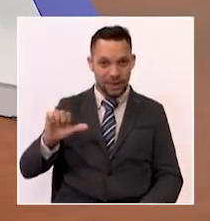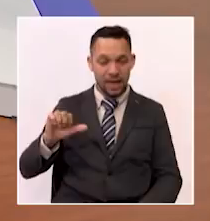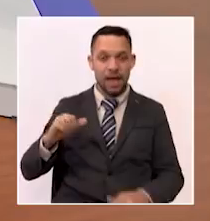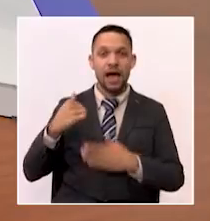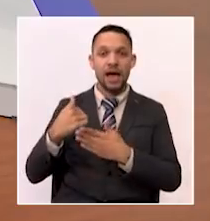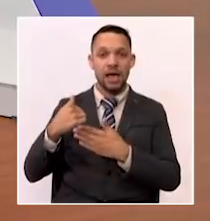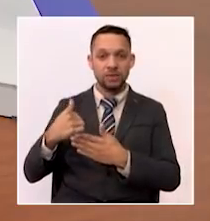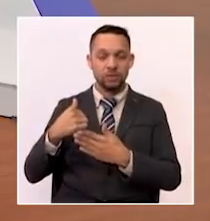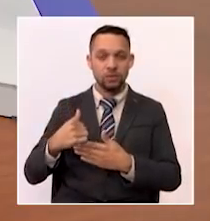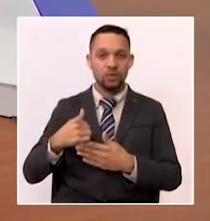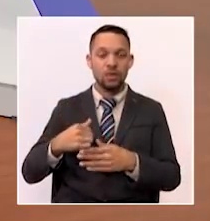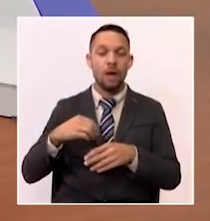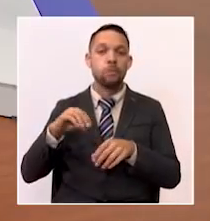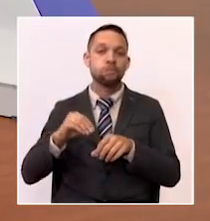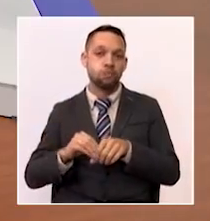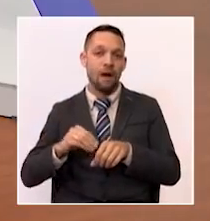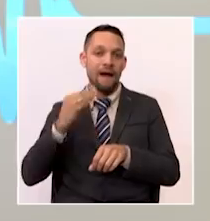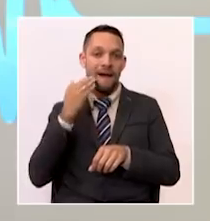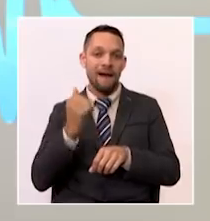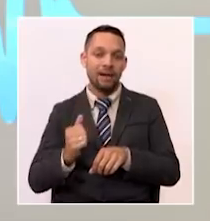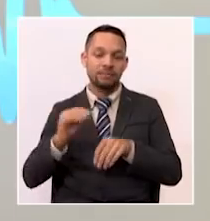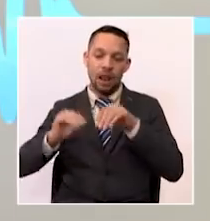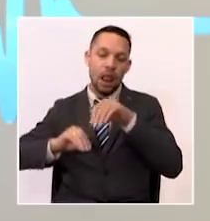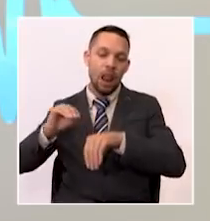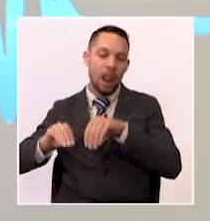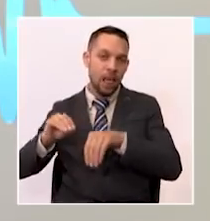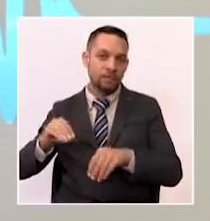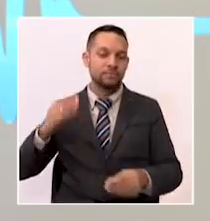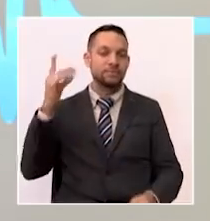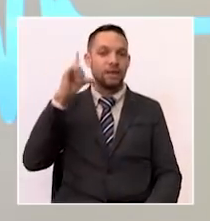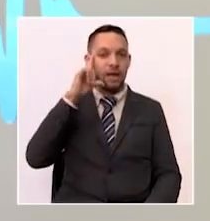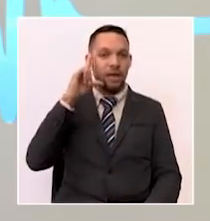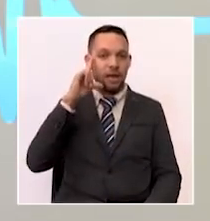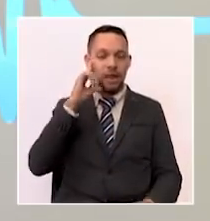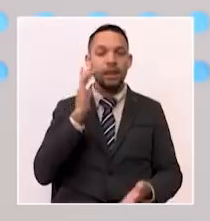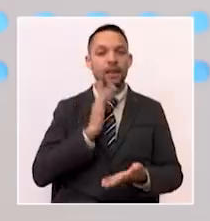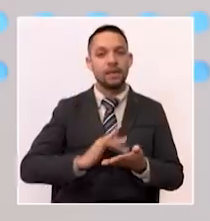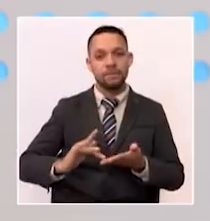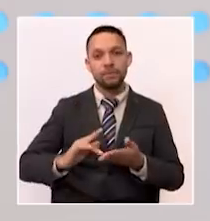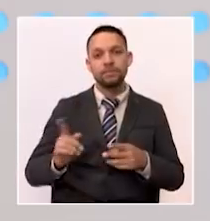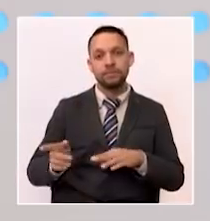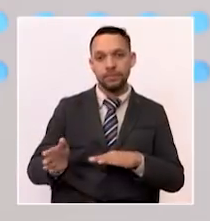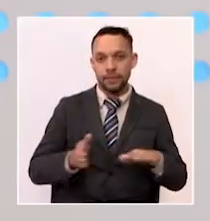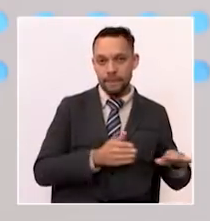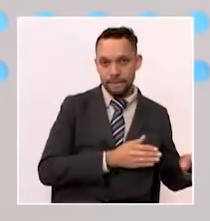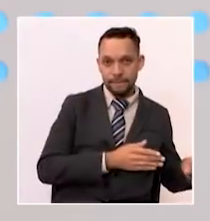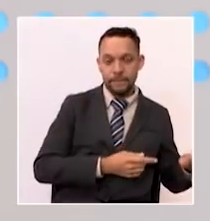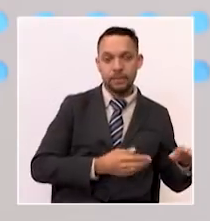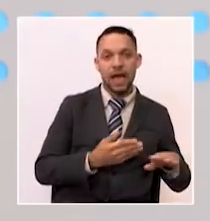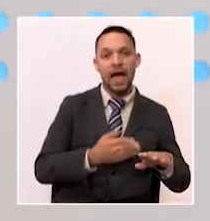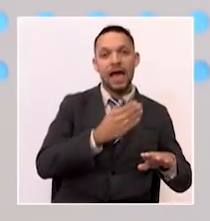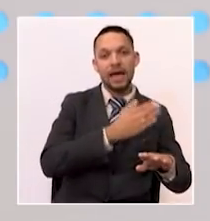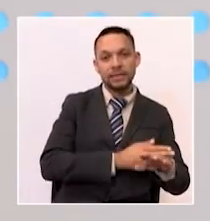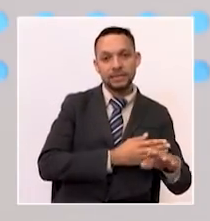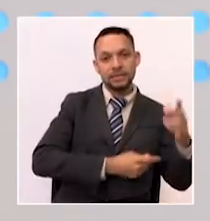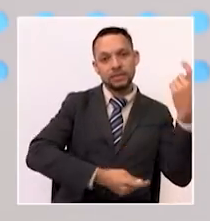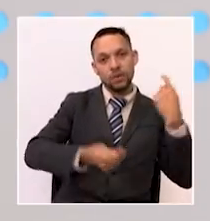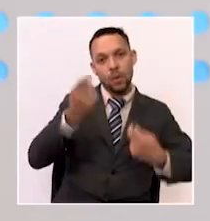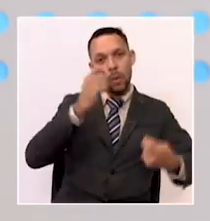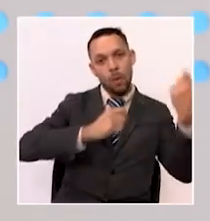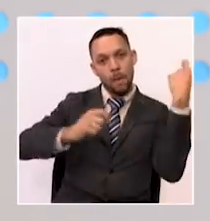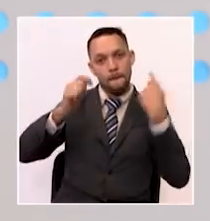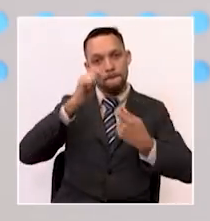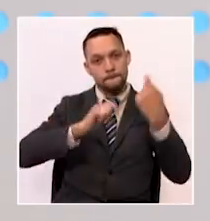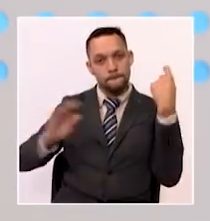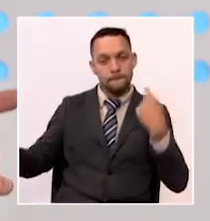eso mejora. Pero mientras el intestino no mejore, su infección vaginal no va a mejorar. Yo quiero antes de este corte recalcar la importancia de esto,